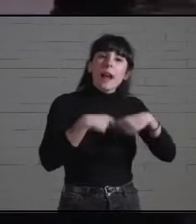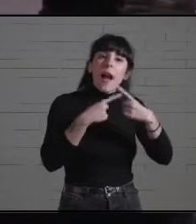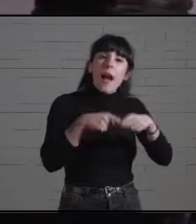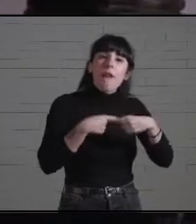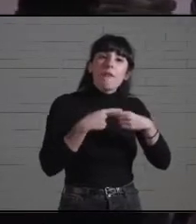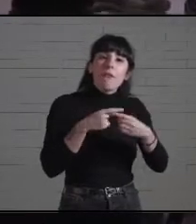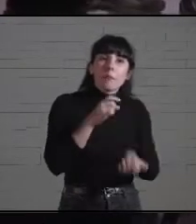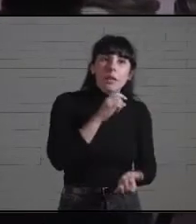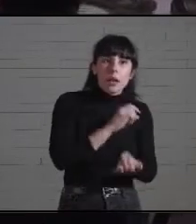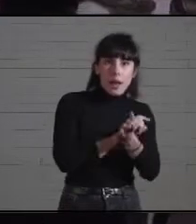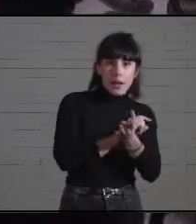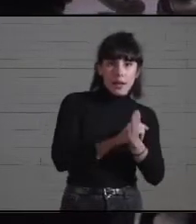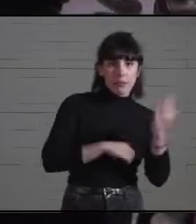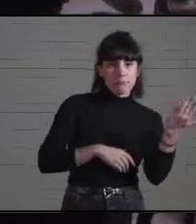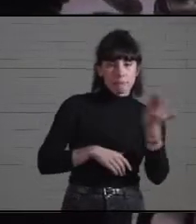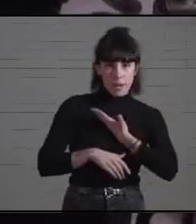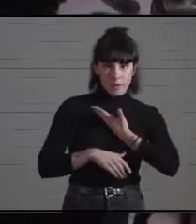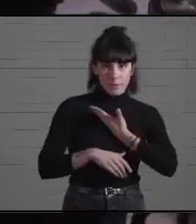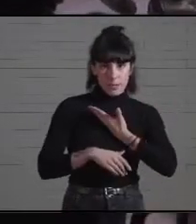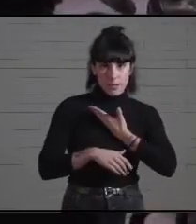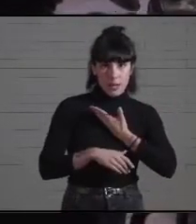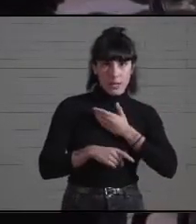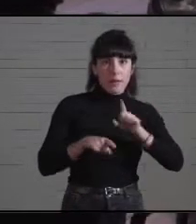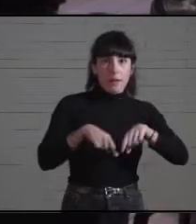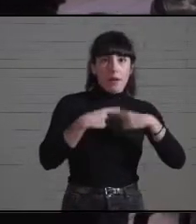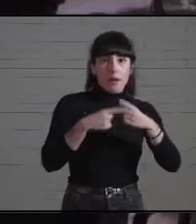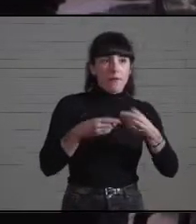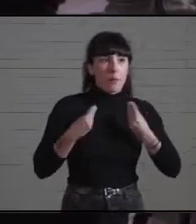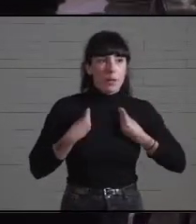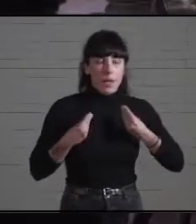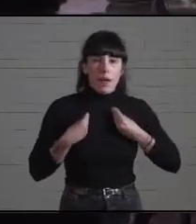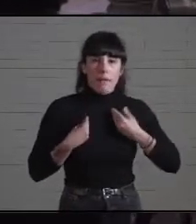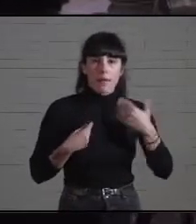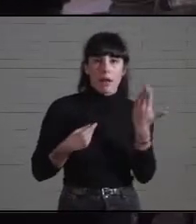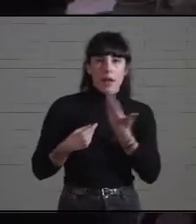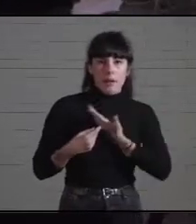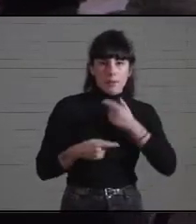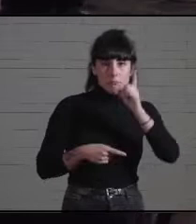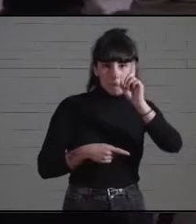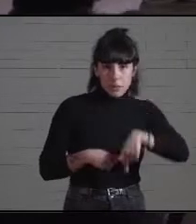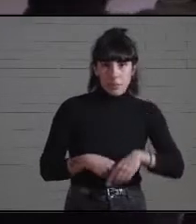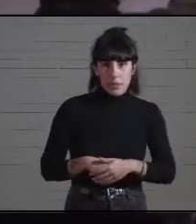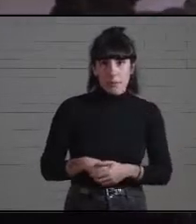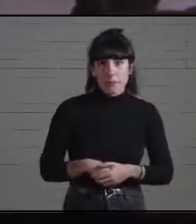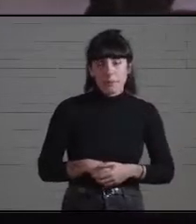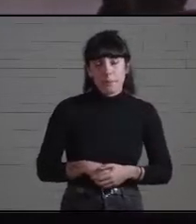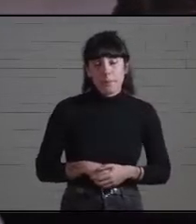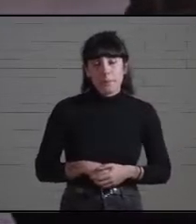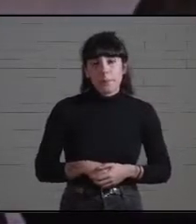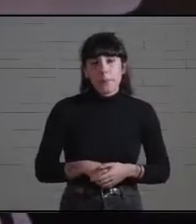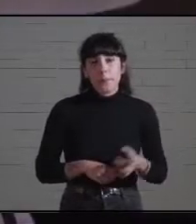la vida en familias sin penurias y preocupaciones económicas acuciantes. Tenemos